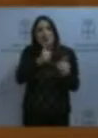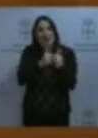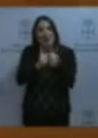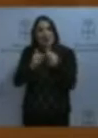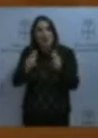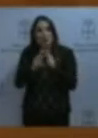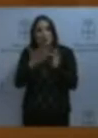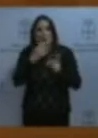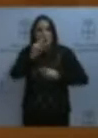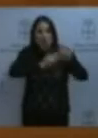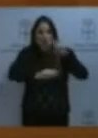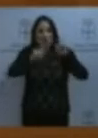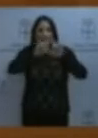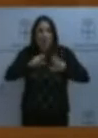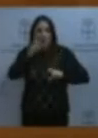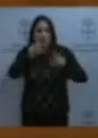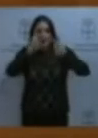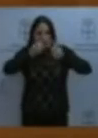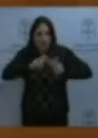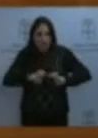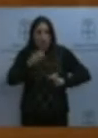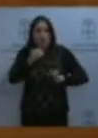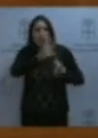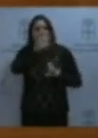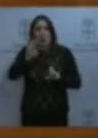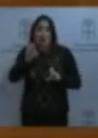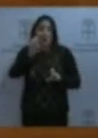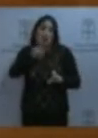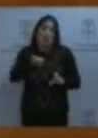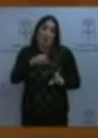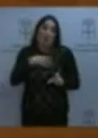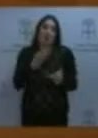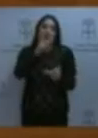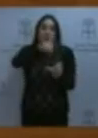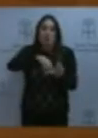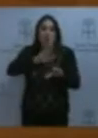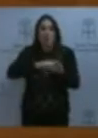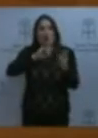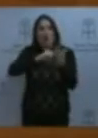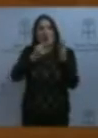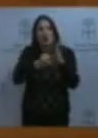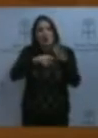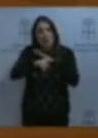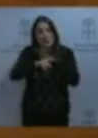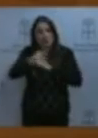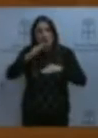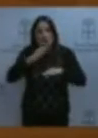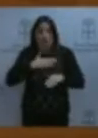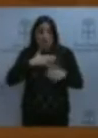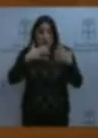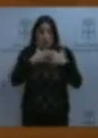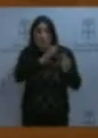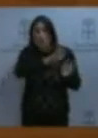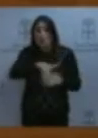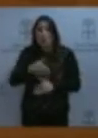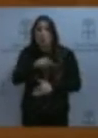tales como asociaciones, empresas, investigadores y comunidades locales en los proyectos de gestión del patrimonio industrial, y, por último,